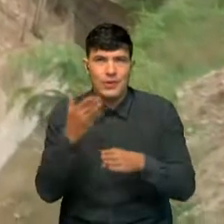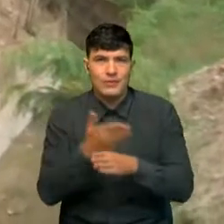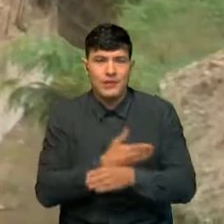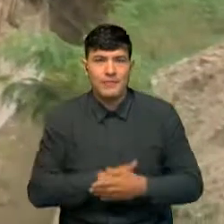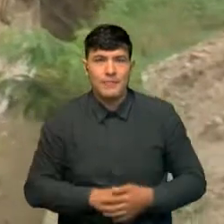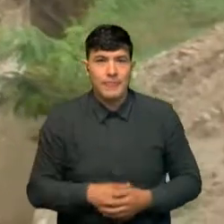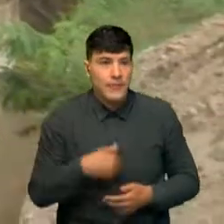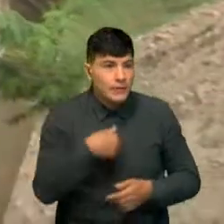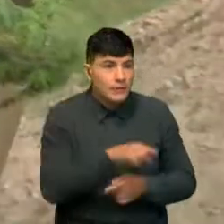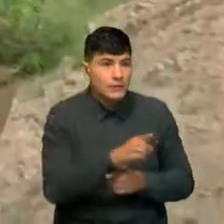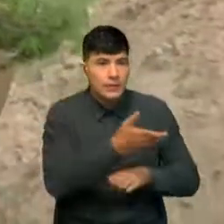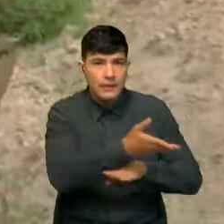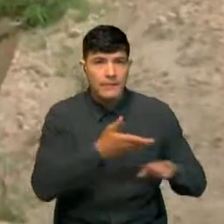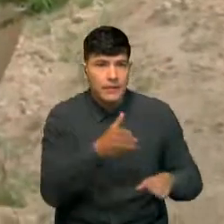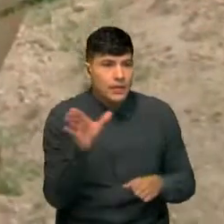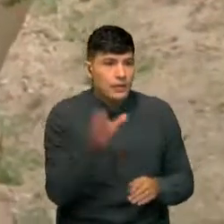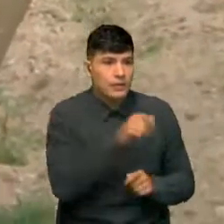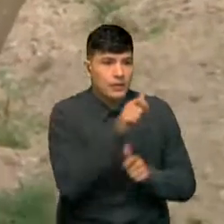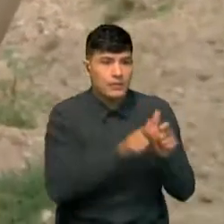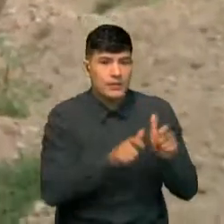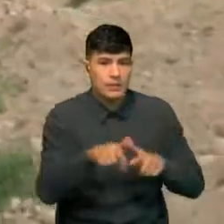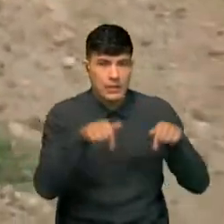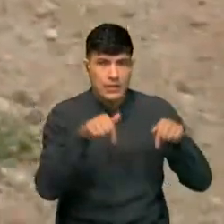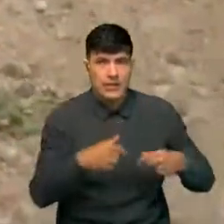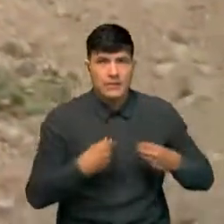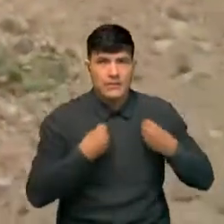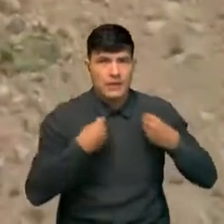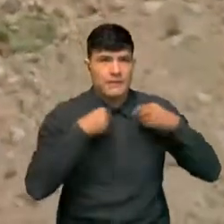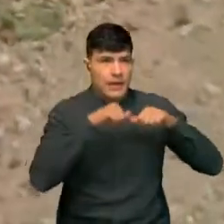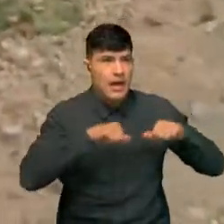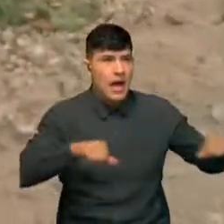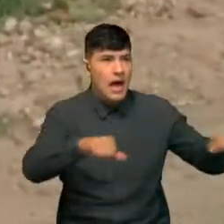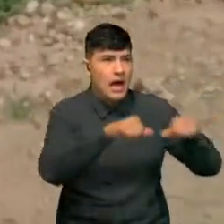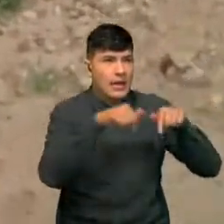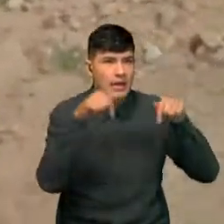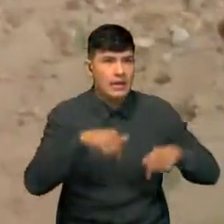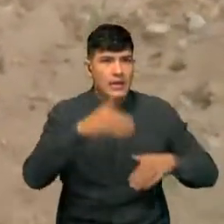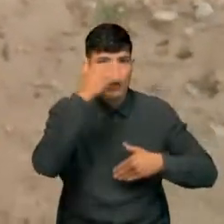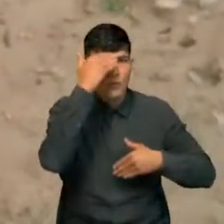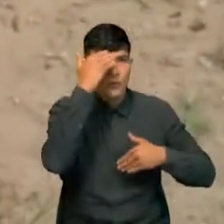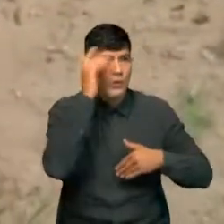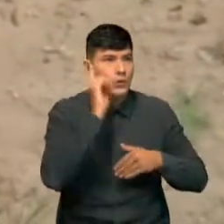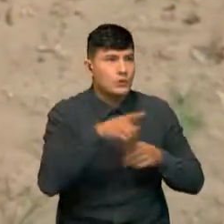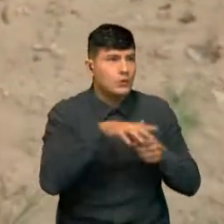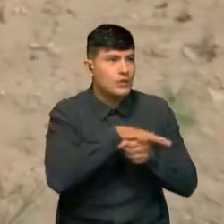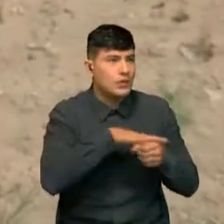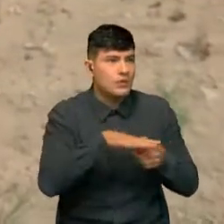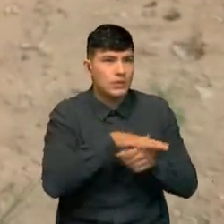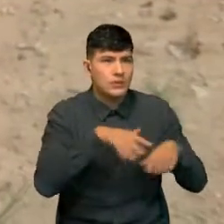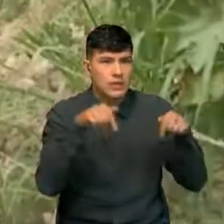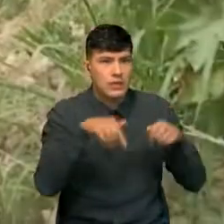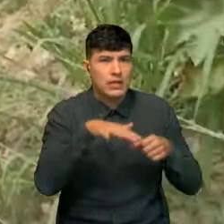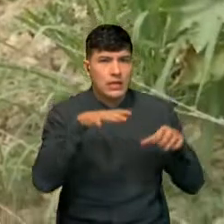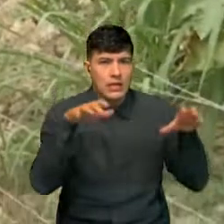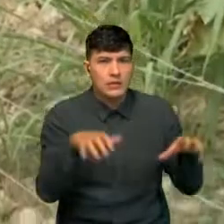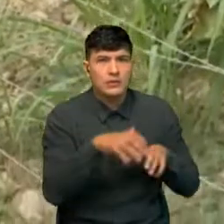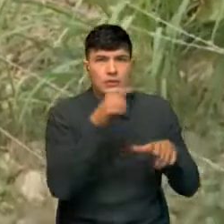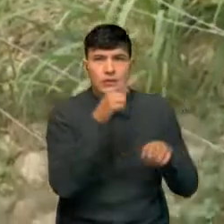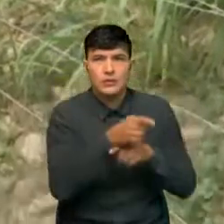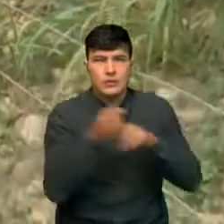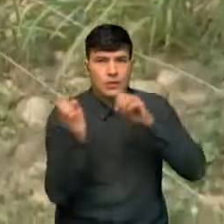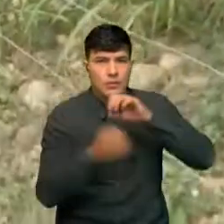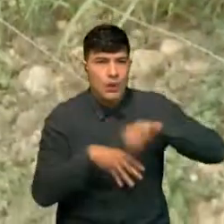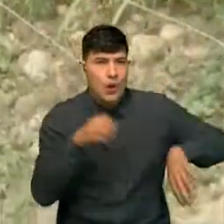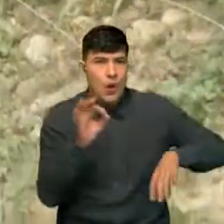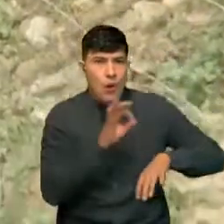Villampis exige que las personas que habitan en el sector tenga mayor conciencia ante la situación que está generando el hecho de botar basuras e inservibles